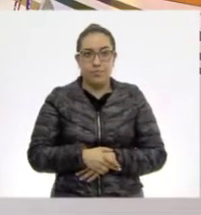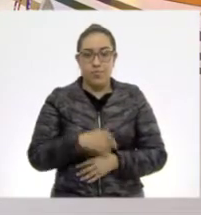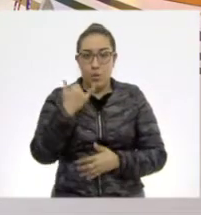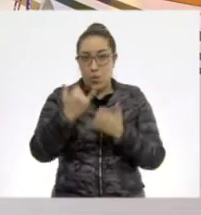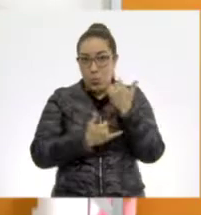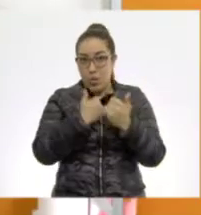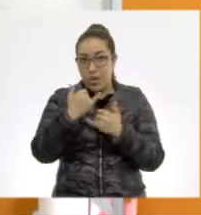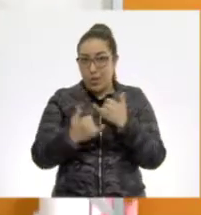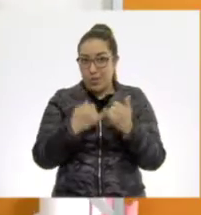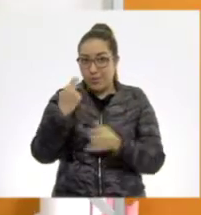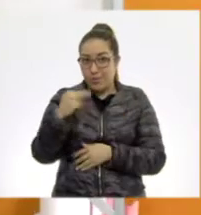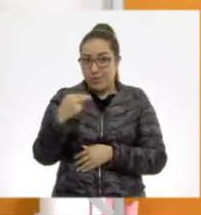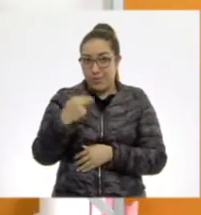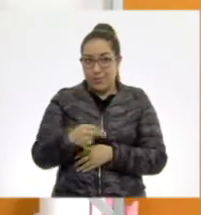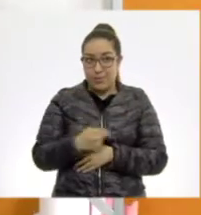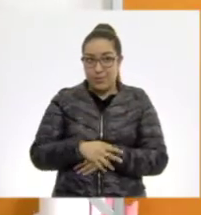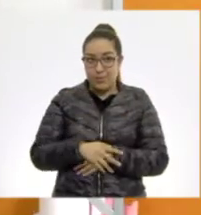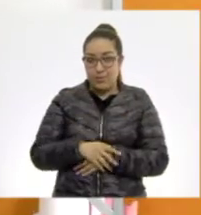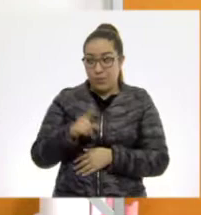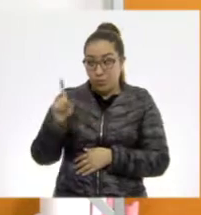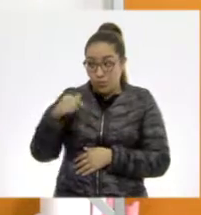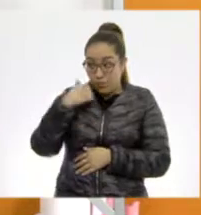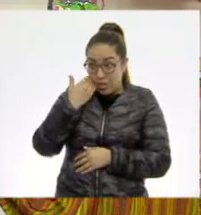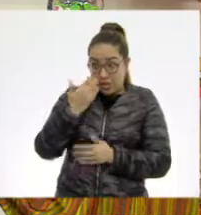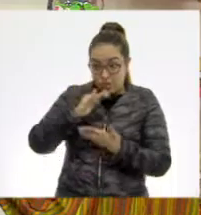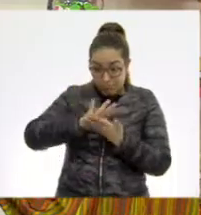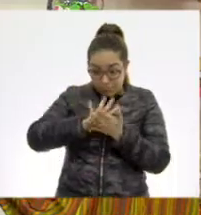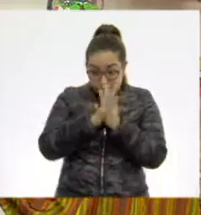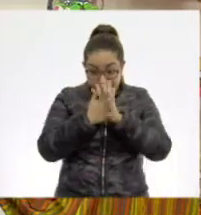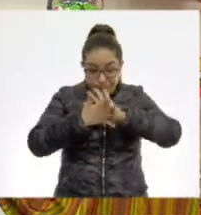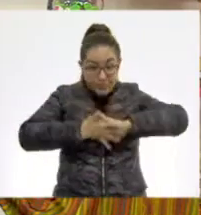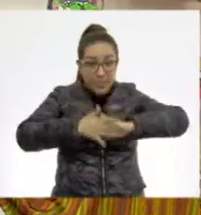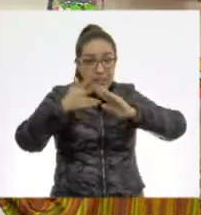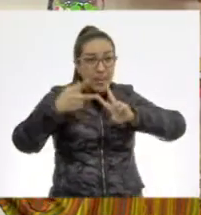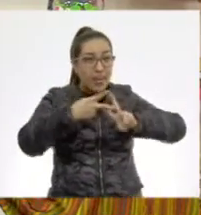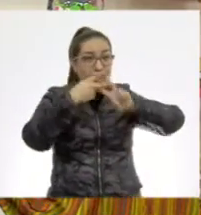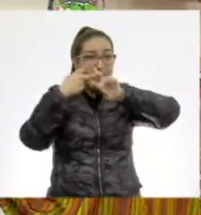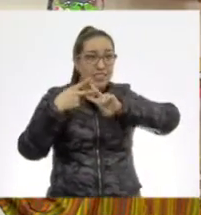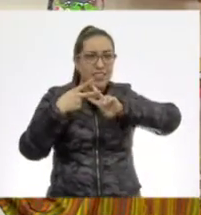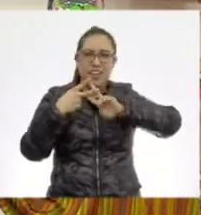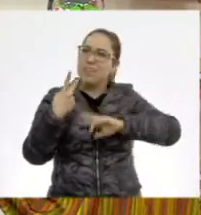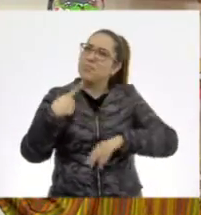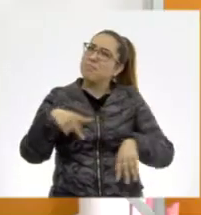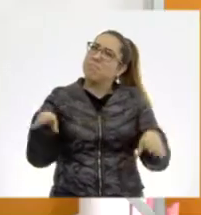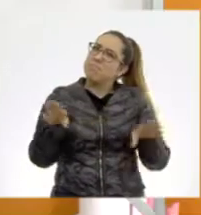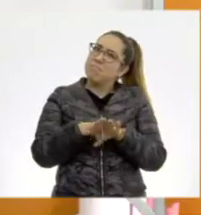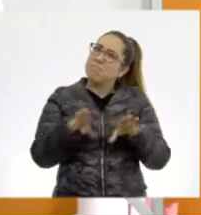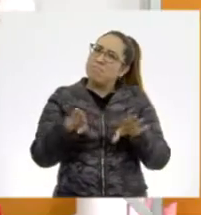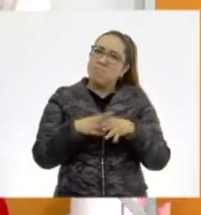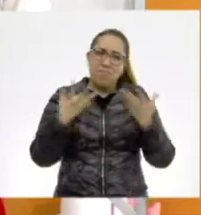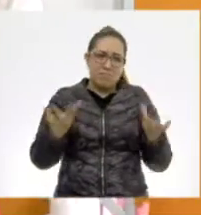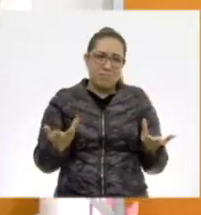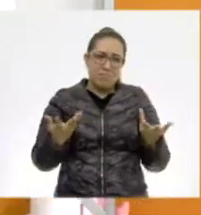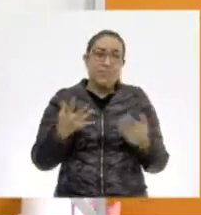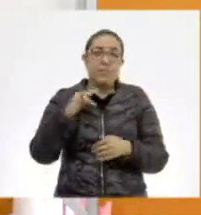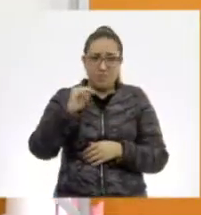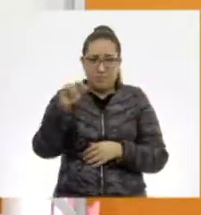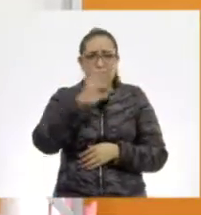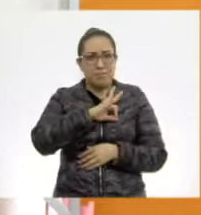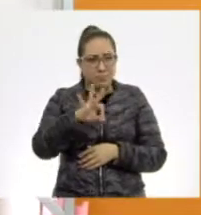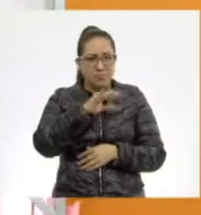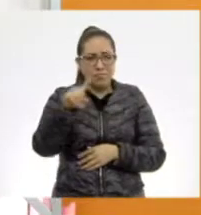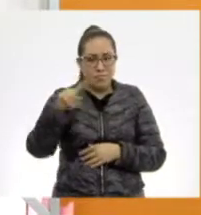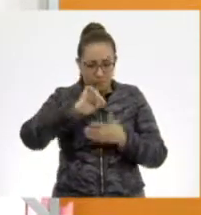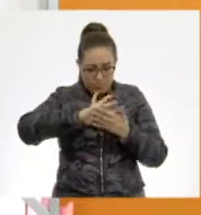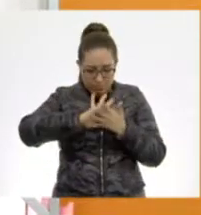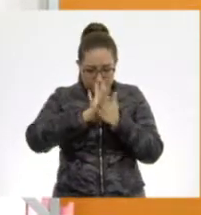llama... ¿Te gustaría convertirte en una estrella? ¿En una estrella? Claro. ¿Pero eso se puede? Claro, por supuesto que podemos convertirnos en una